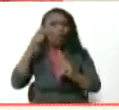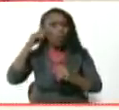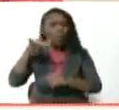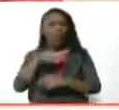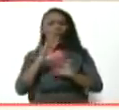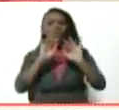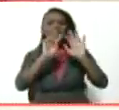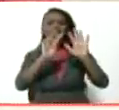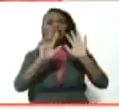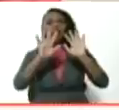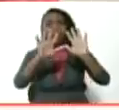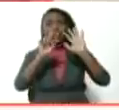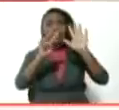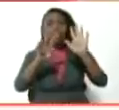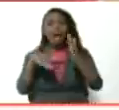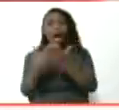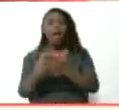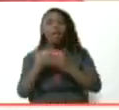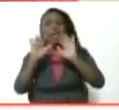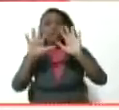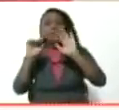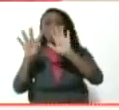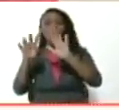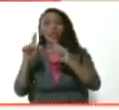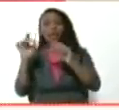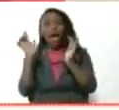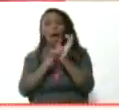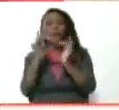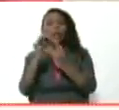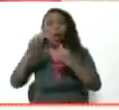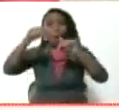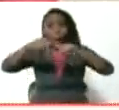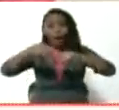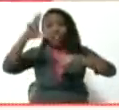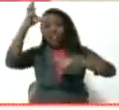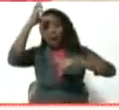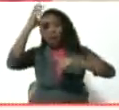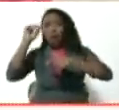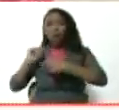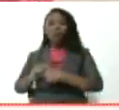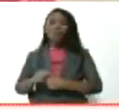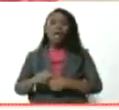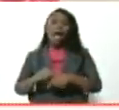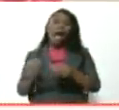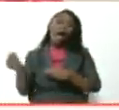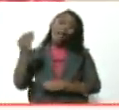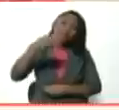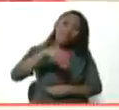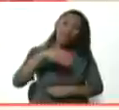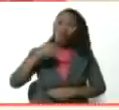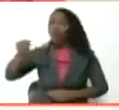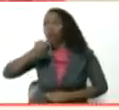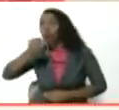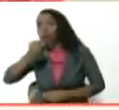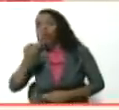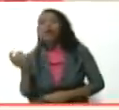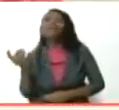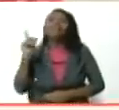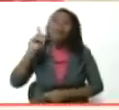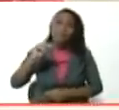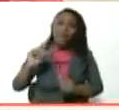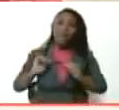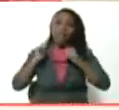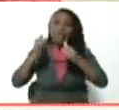17 al 19 de abril. Y aquí hoy, en Falcón, además de esta rueda de prensa, vamos a inaugurar